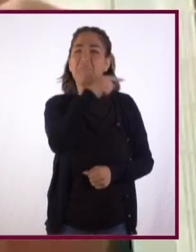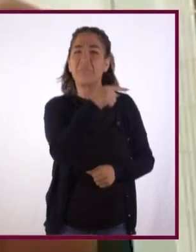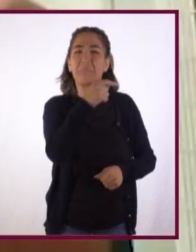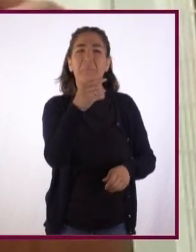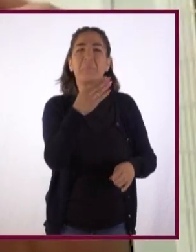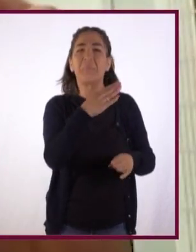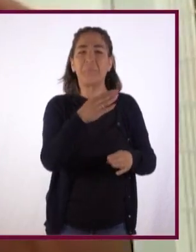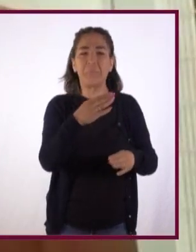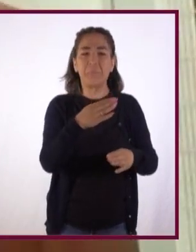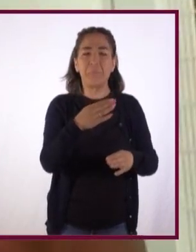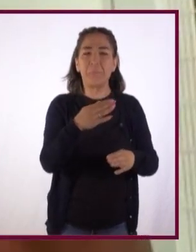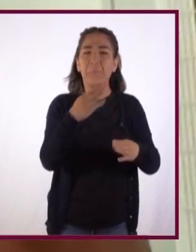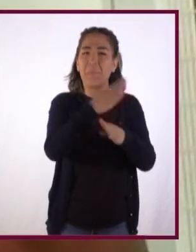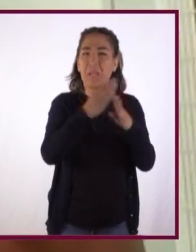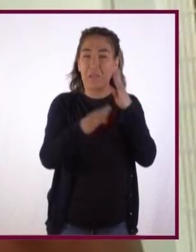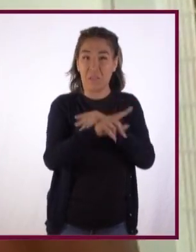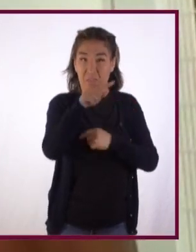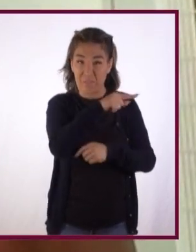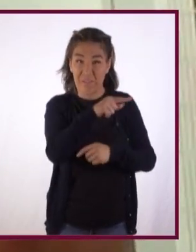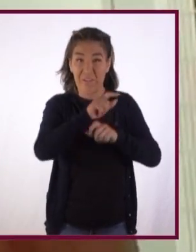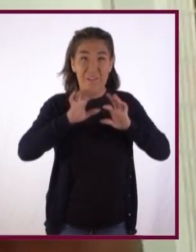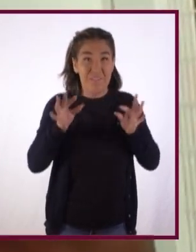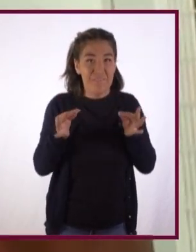Este material no es frágil